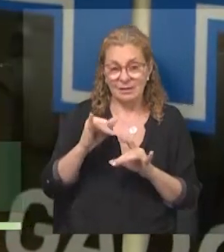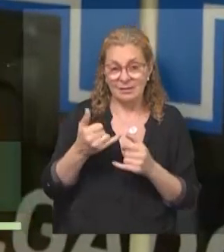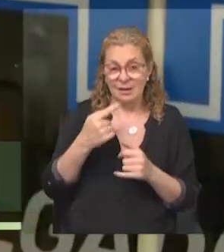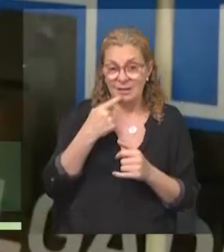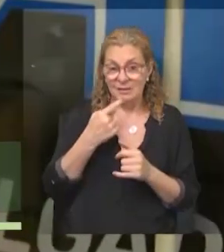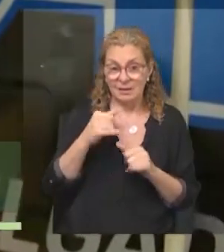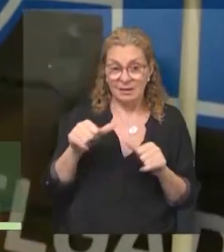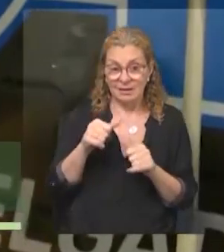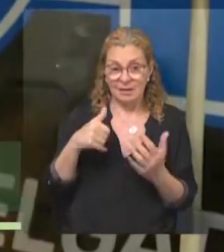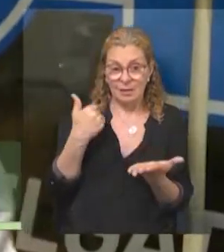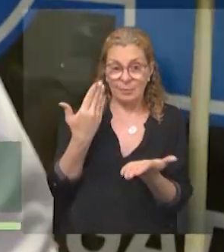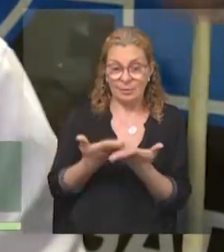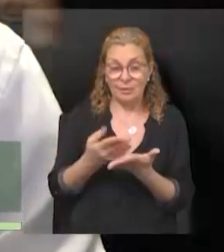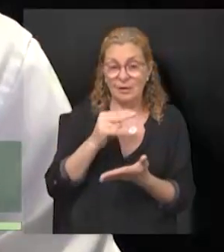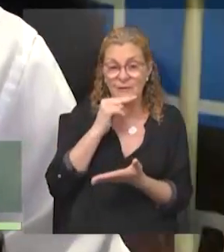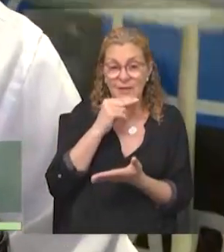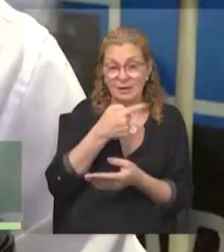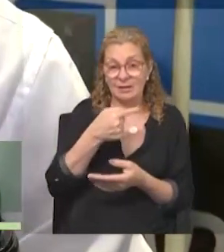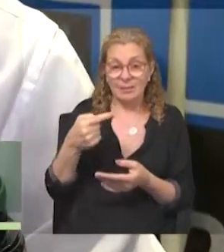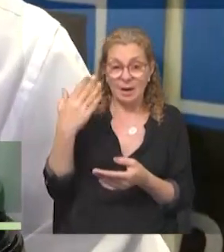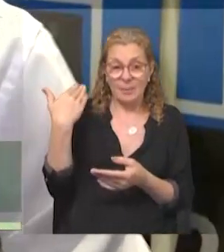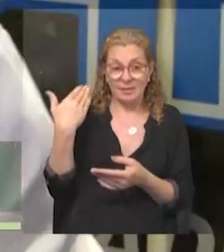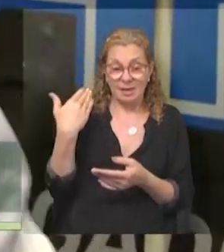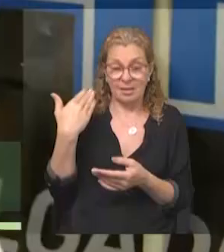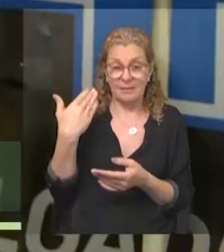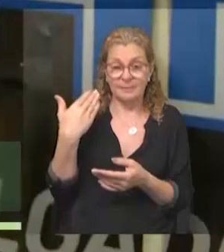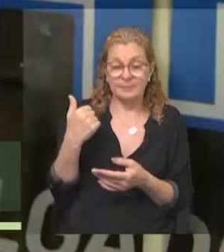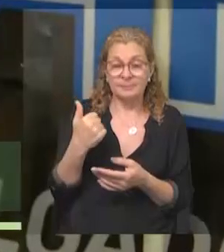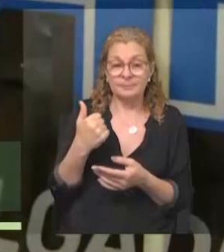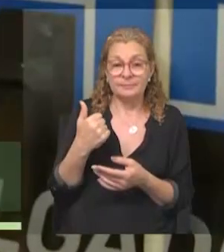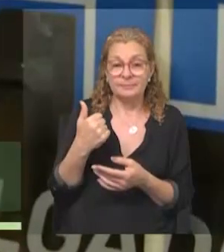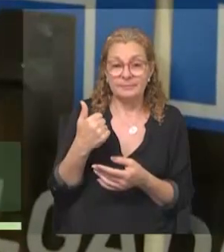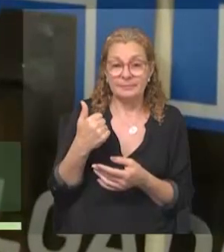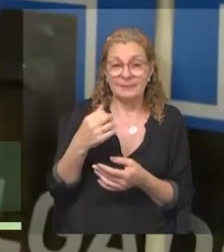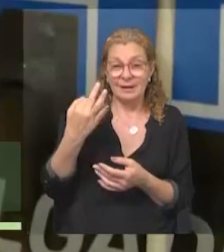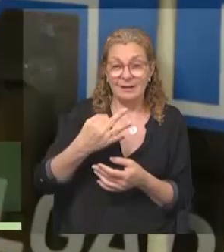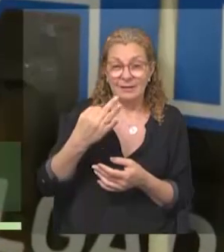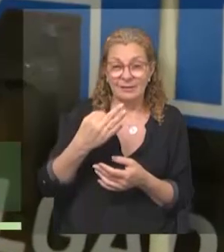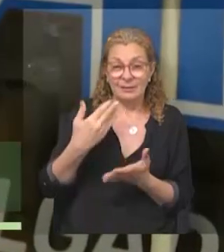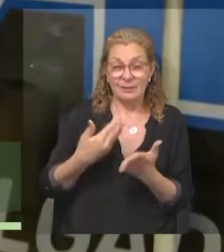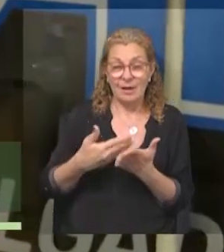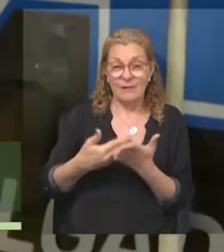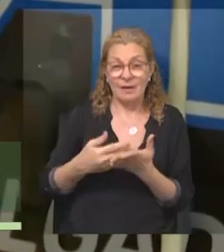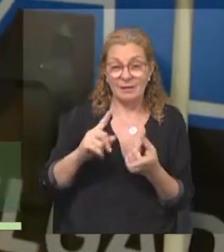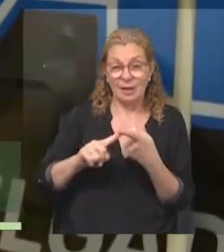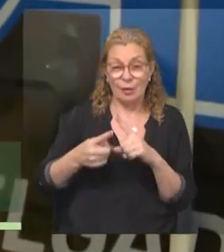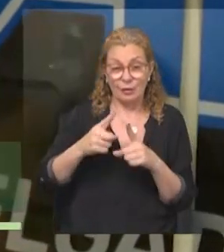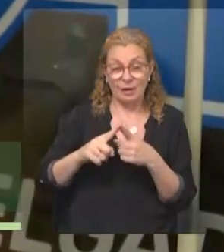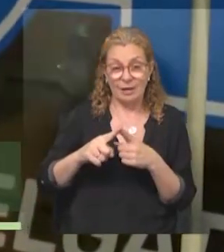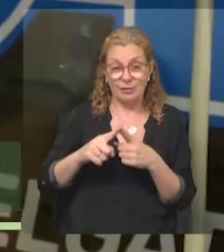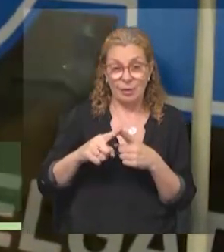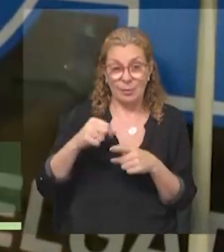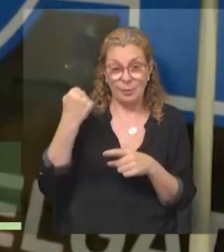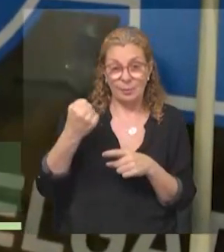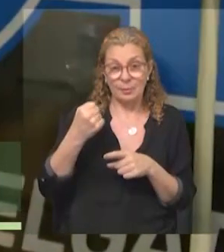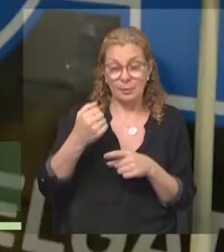un planteo formal el día viernes de la semana pasada eh la verdad que muestra una falta de coordinación brutal